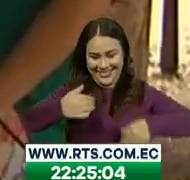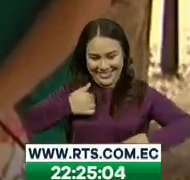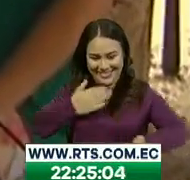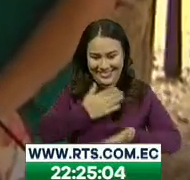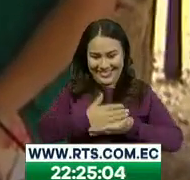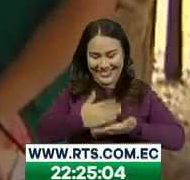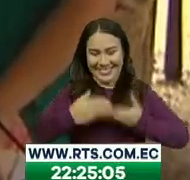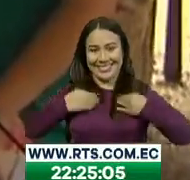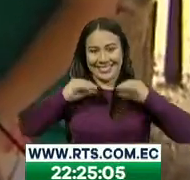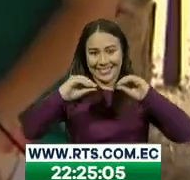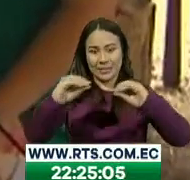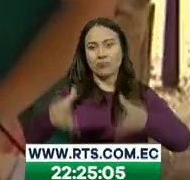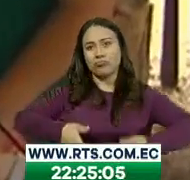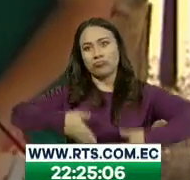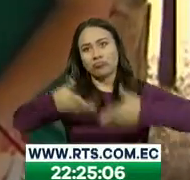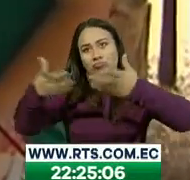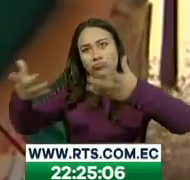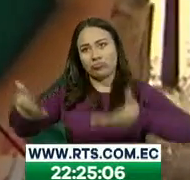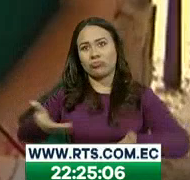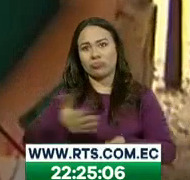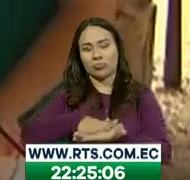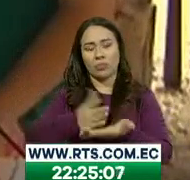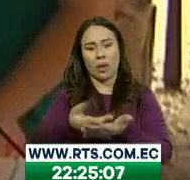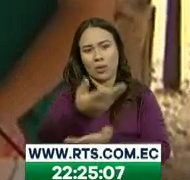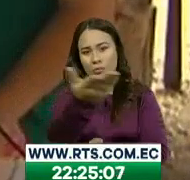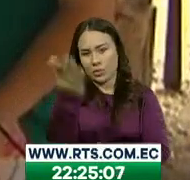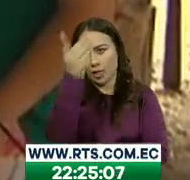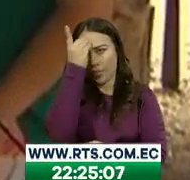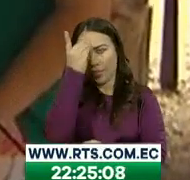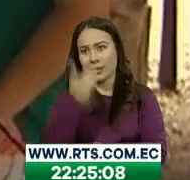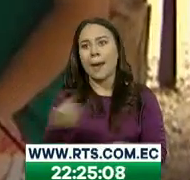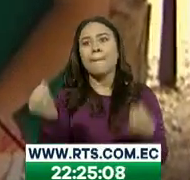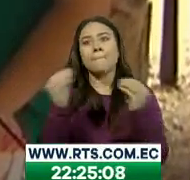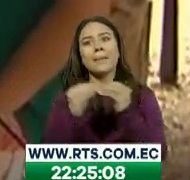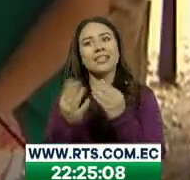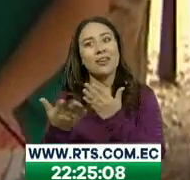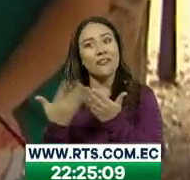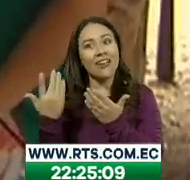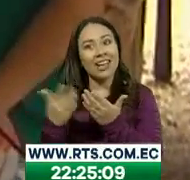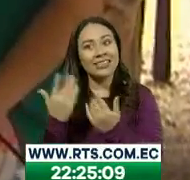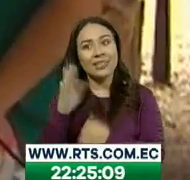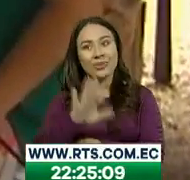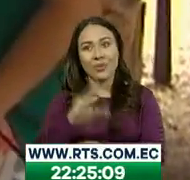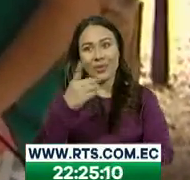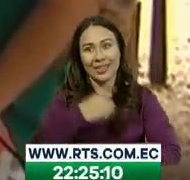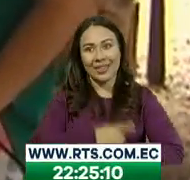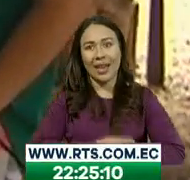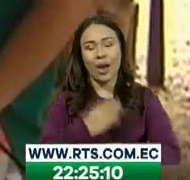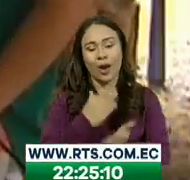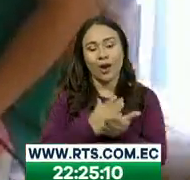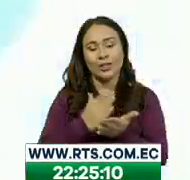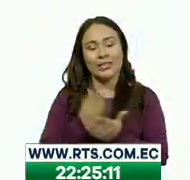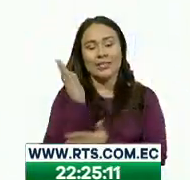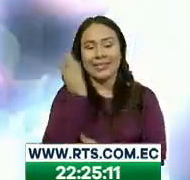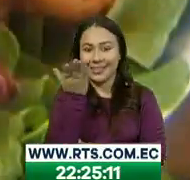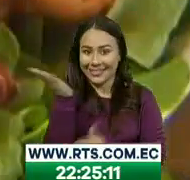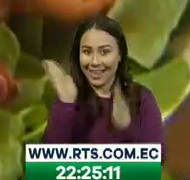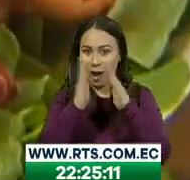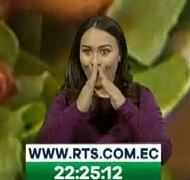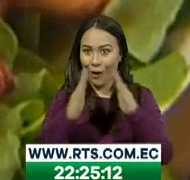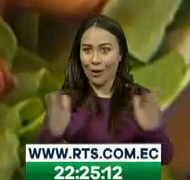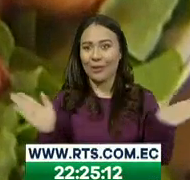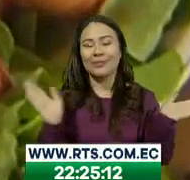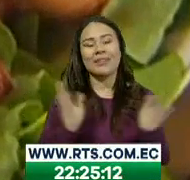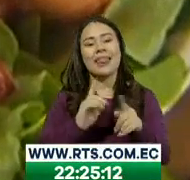poderles, pues yo le ahumo, le horno, lo que ustedes desean para hacerle más fácil ese día y la cocina la ama de casa, ¿no?